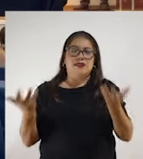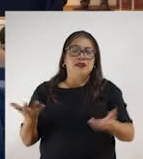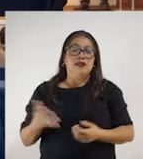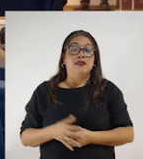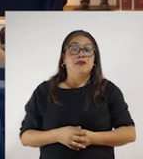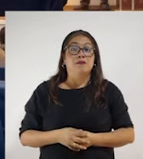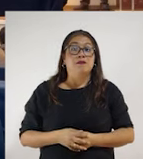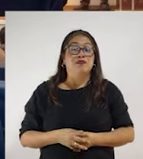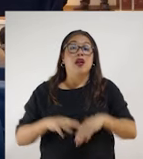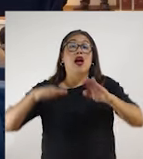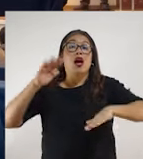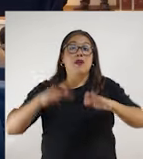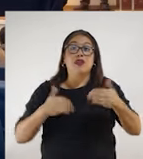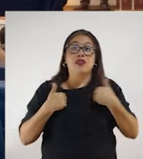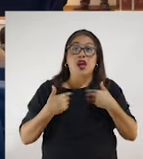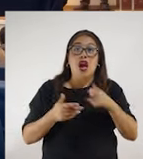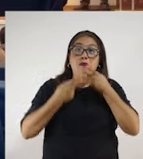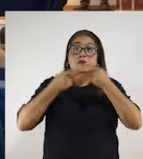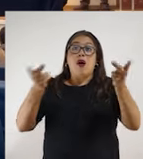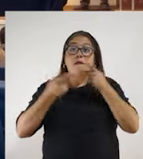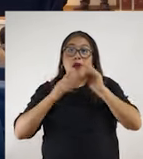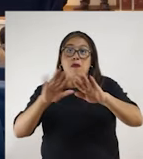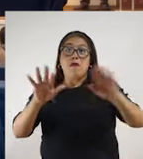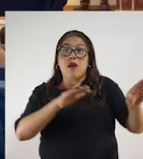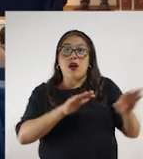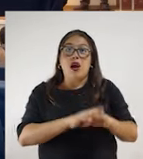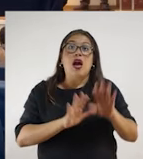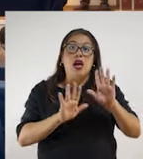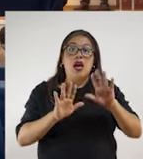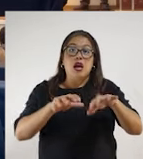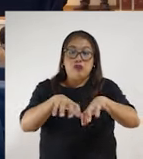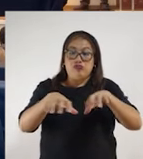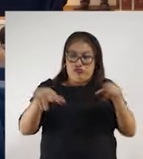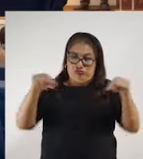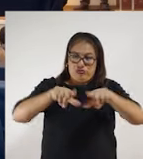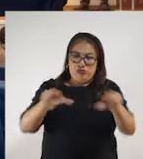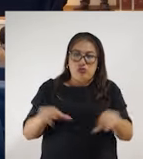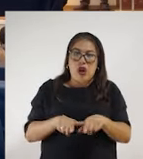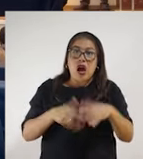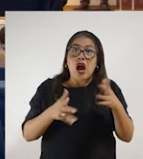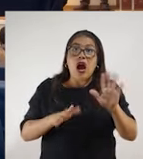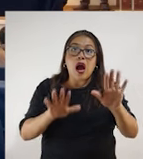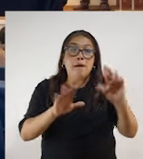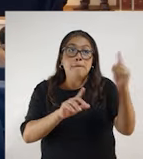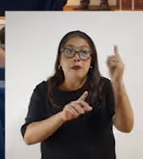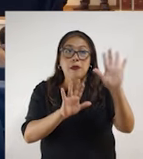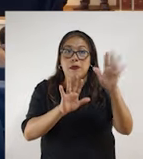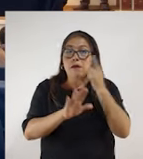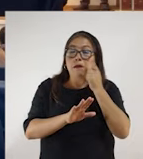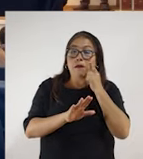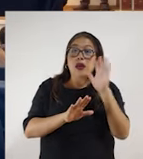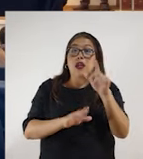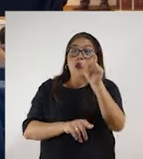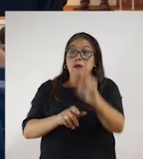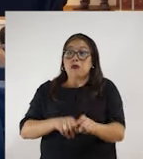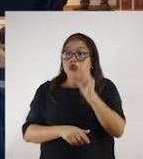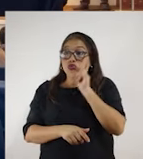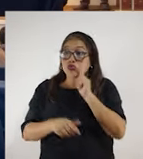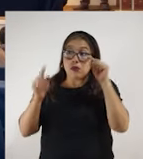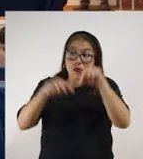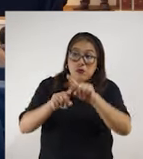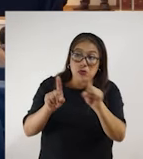eso. A veces tenemos una convocatoria y decimos, un ratito, en el auditorio, ¿van a haber personas con discapacidad auditiva? Ya,